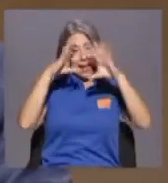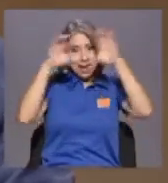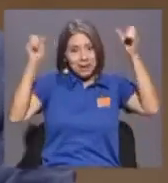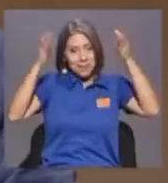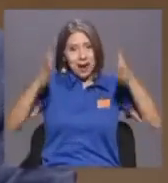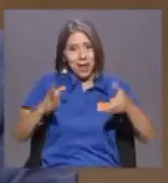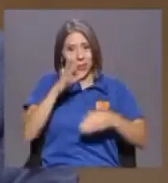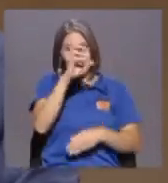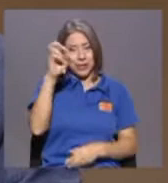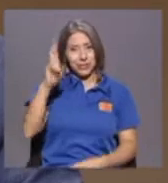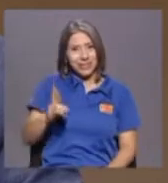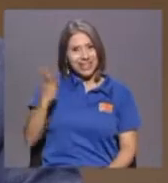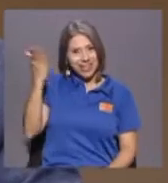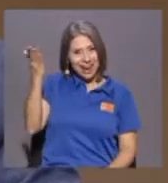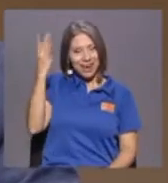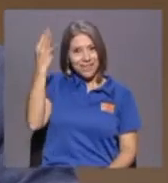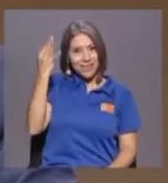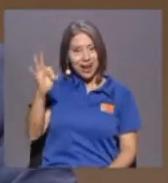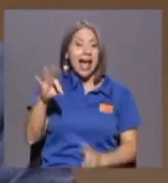Por ejemplo,